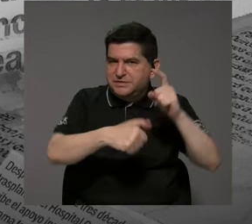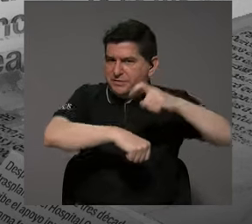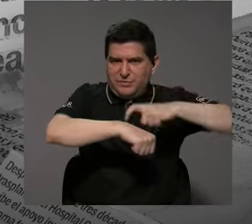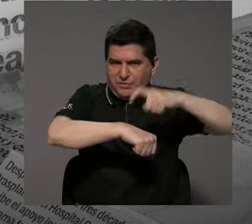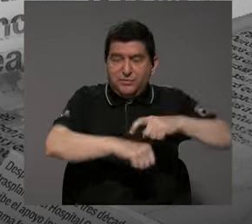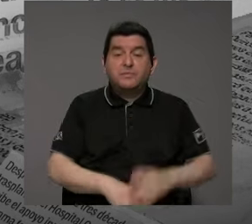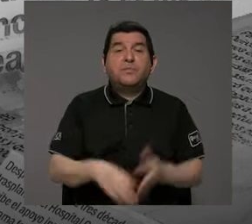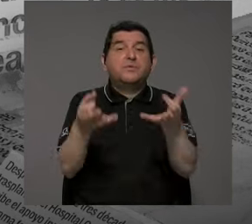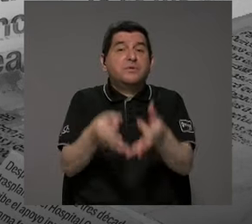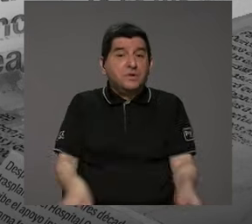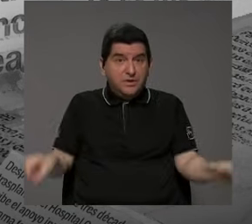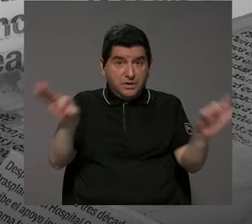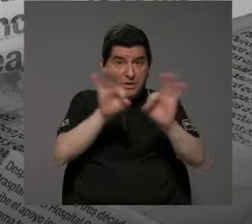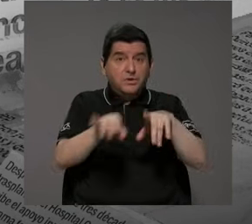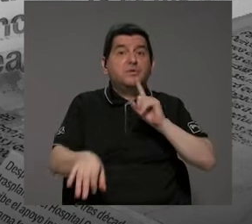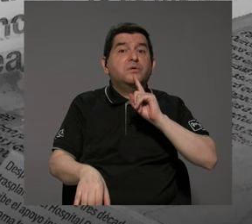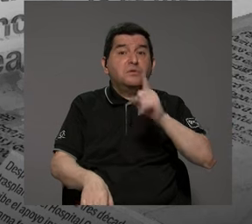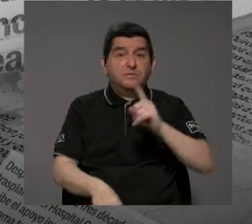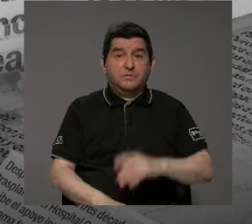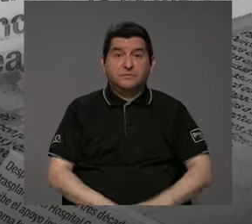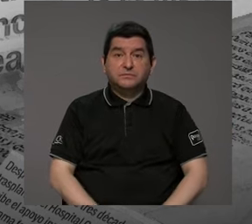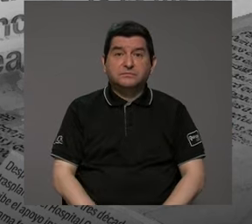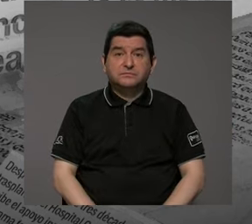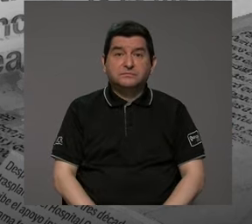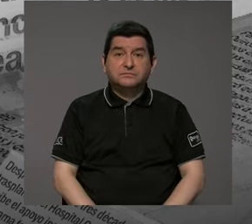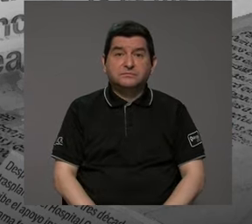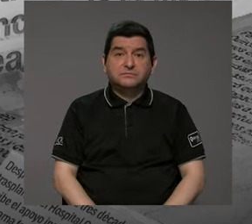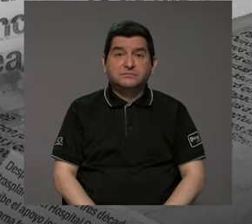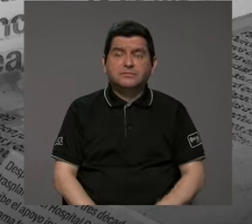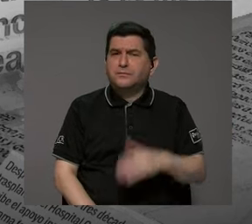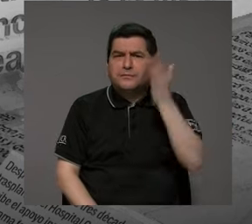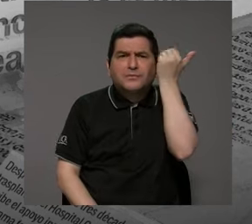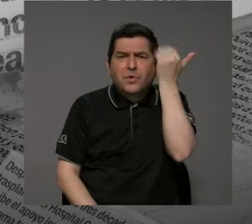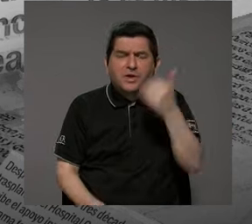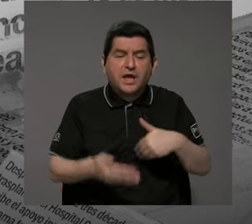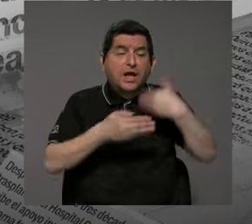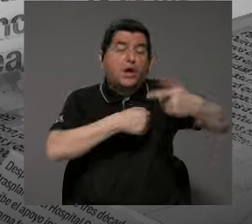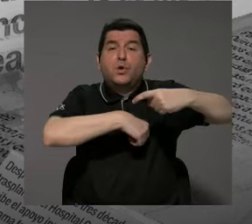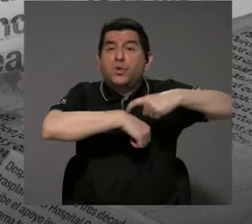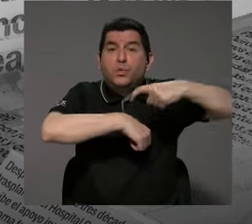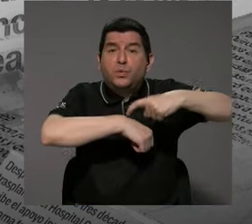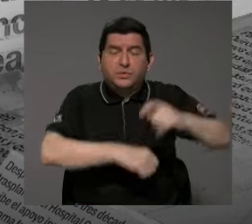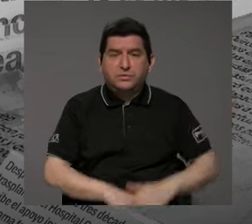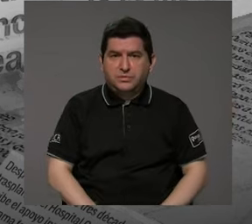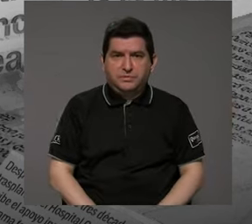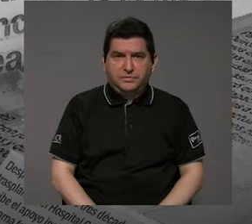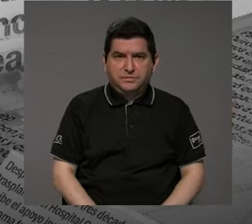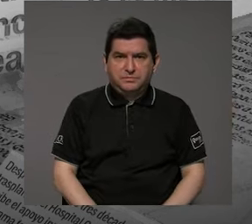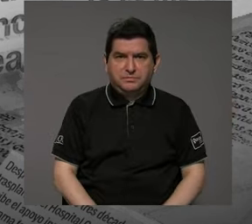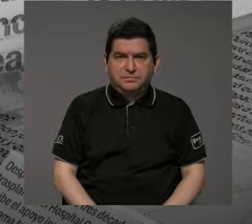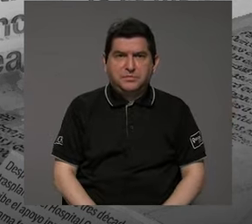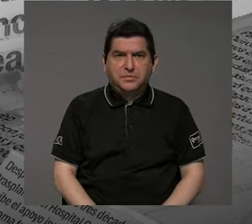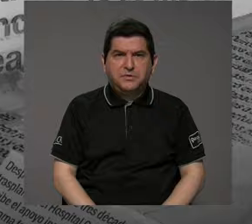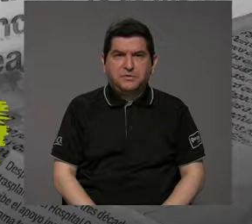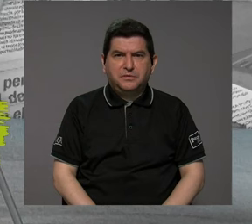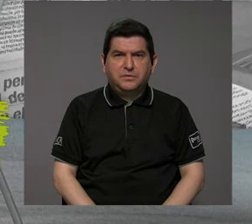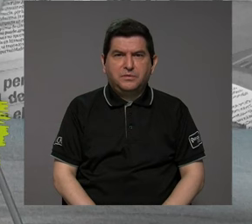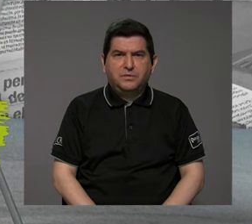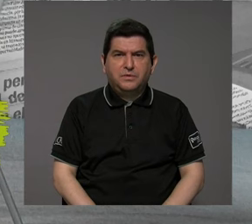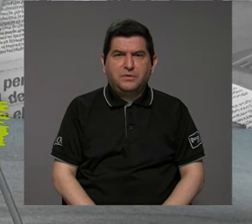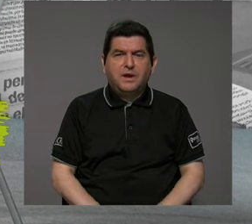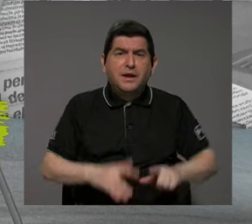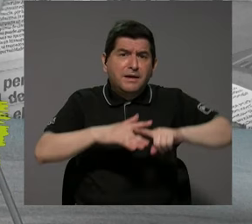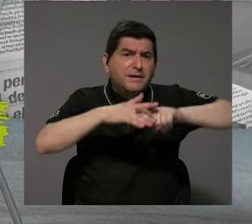importante decirlo porque eh mucho tiempo después un cuanto tiempo después no no tanto